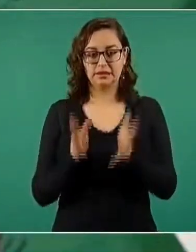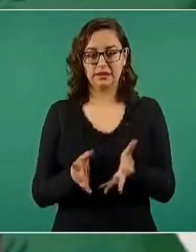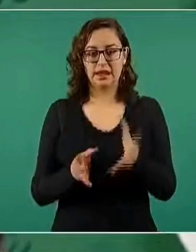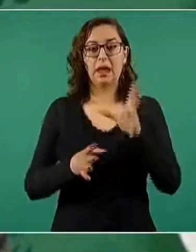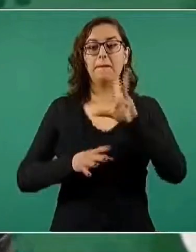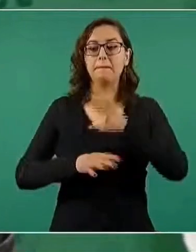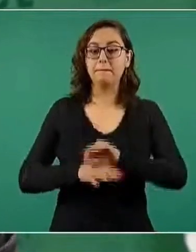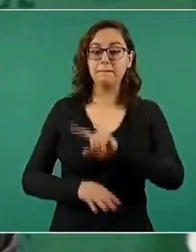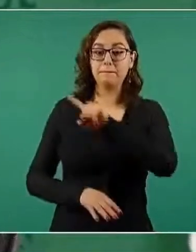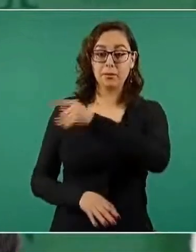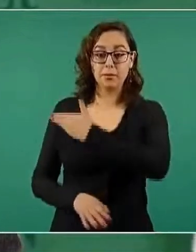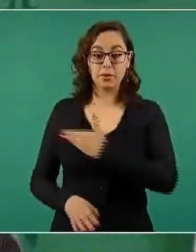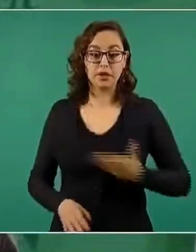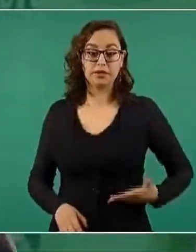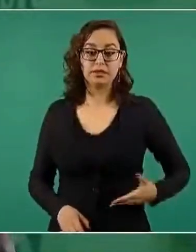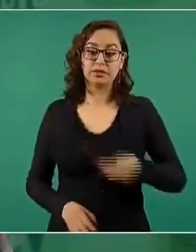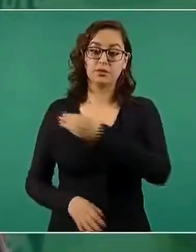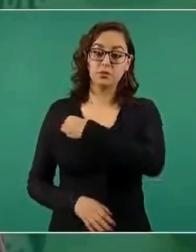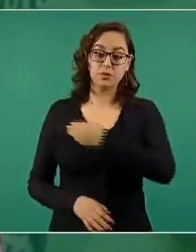Mira,